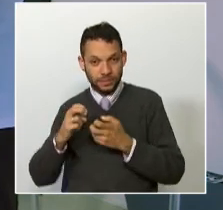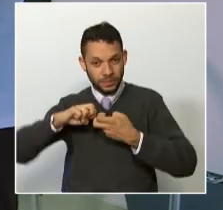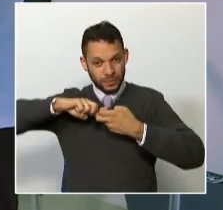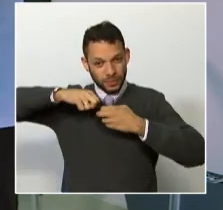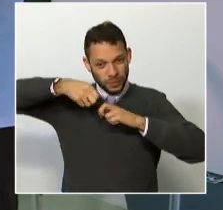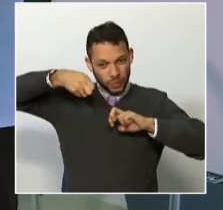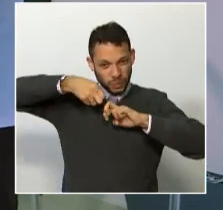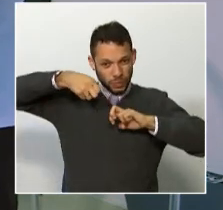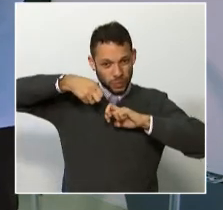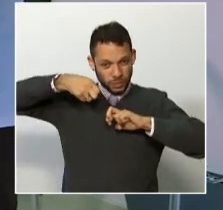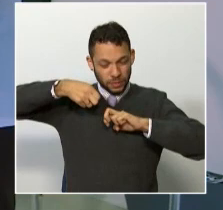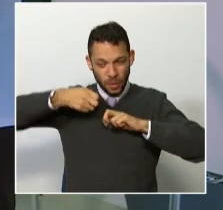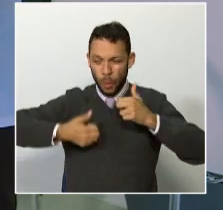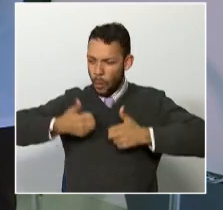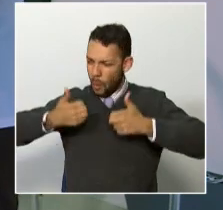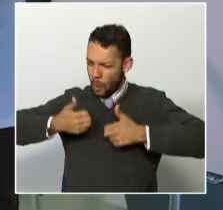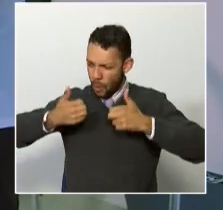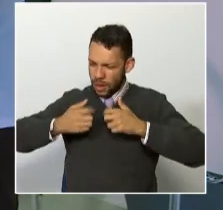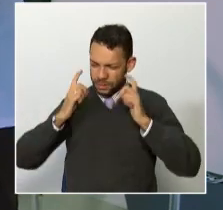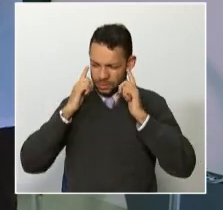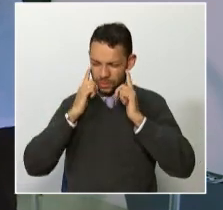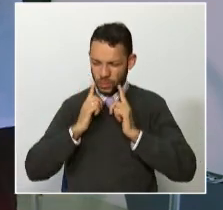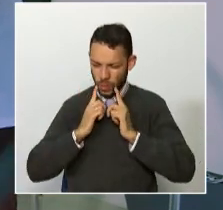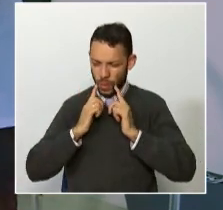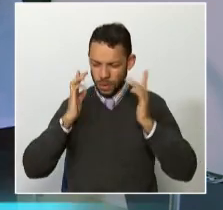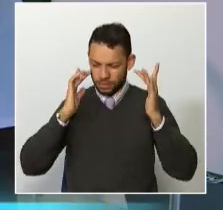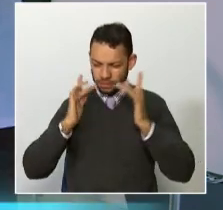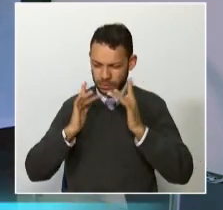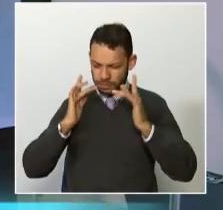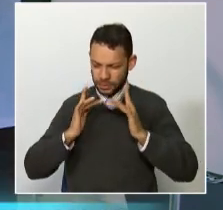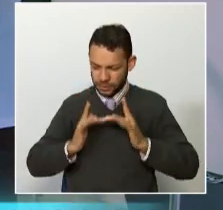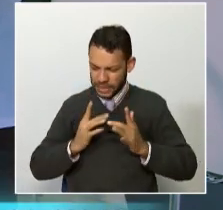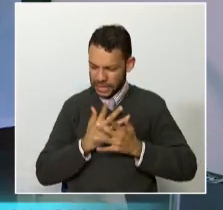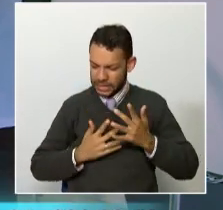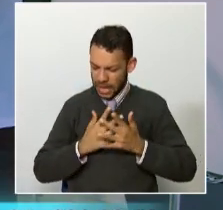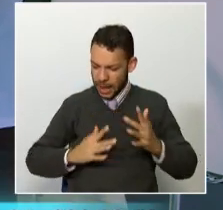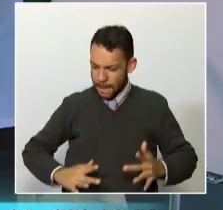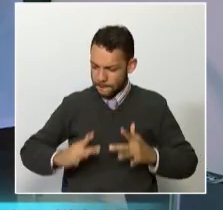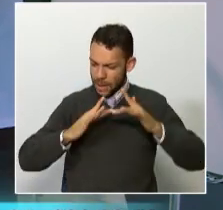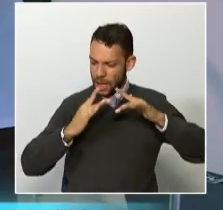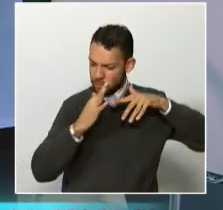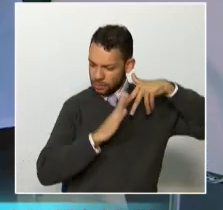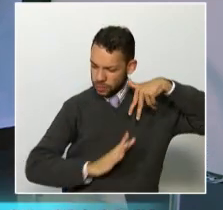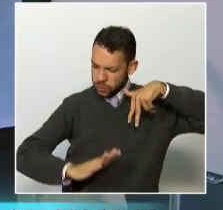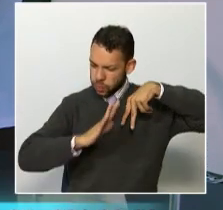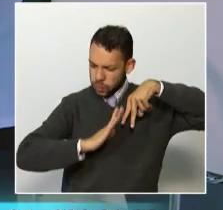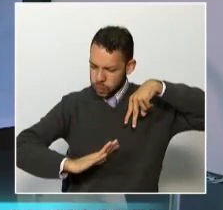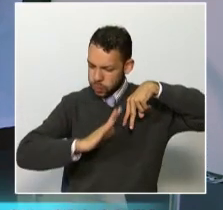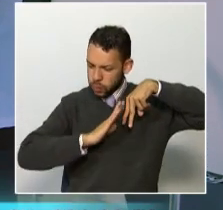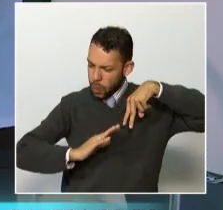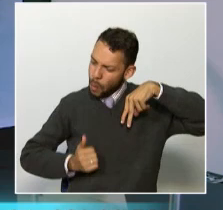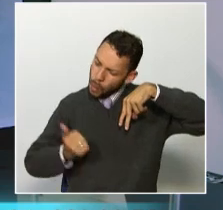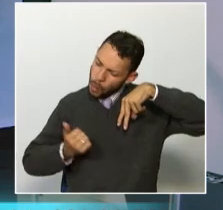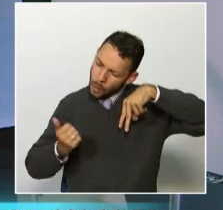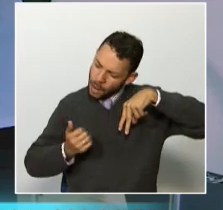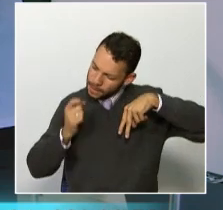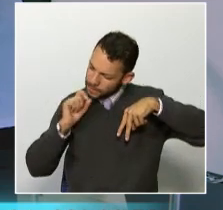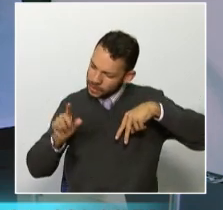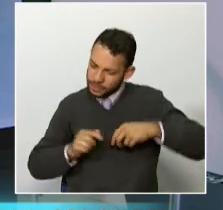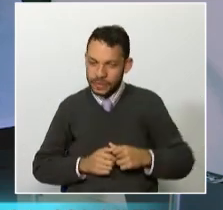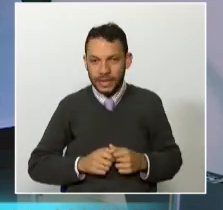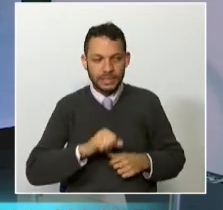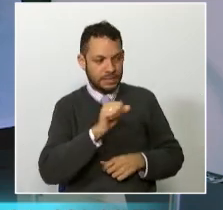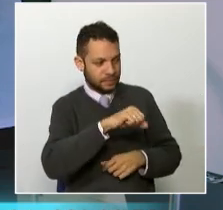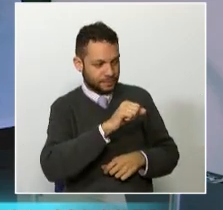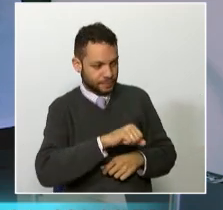por la sintomatología, ¿cuáles son los vecinos de esa articulación? Entonces, esta disfunción de ATM es muy difícil hacer el diagnóstico y por eso los pacientes,